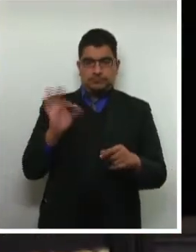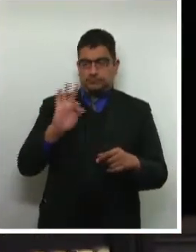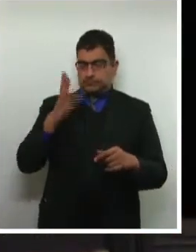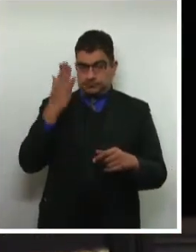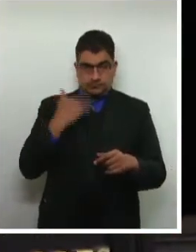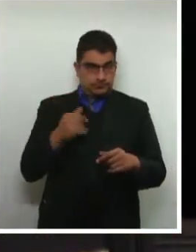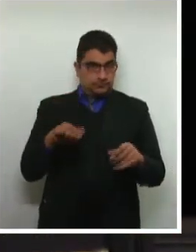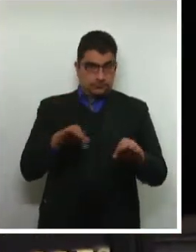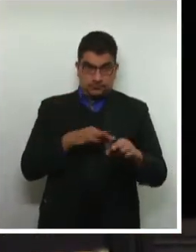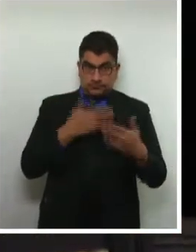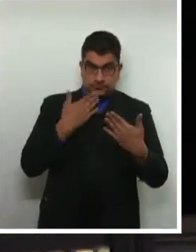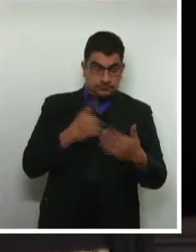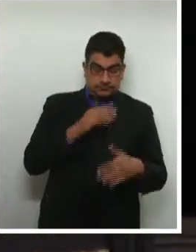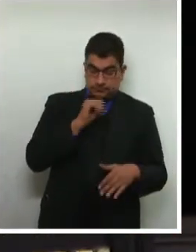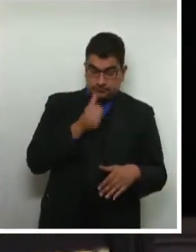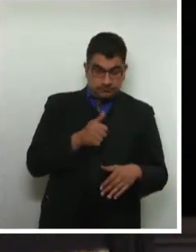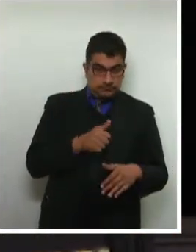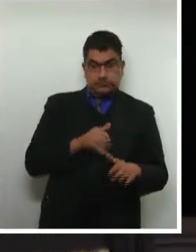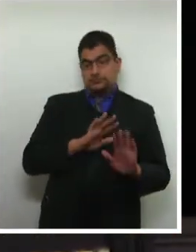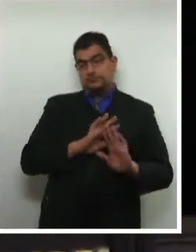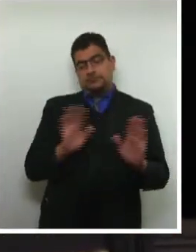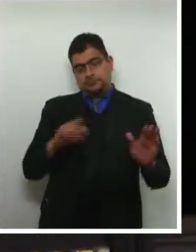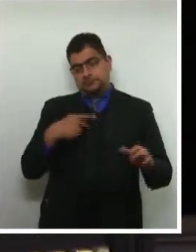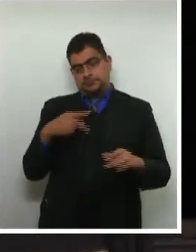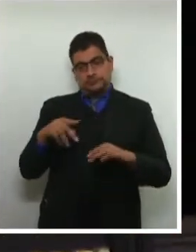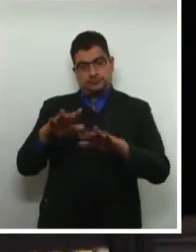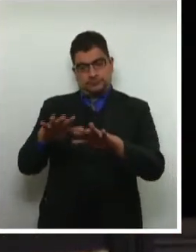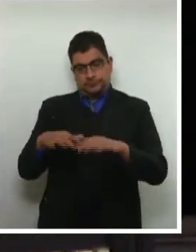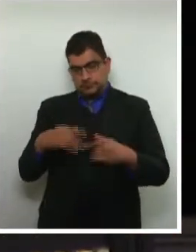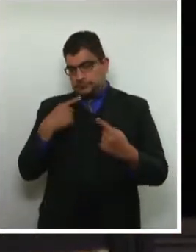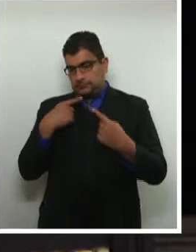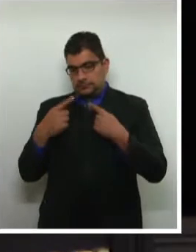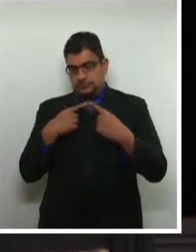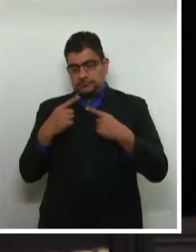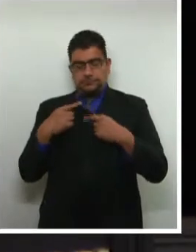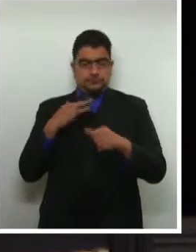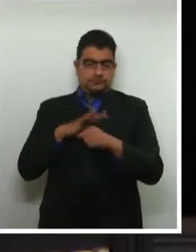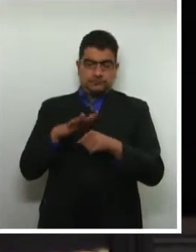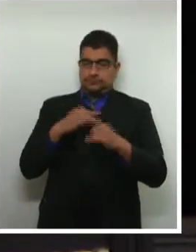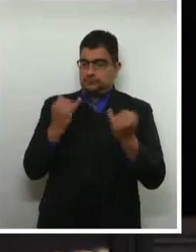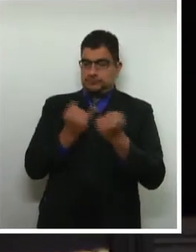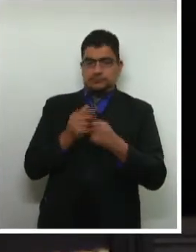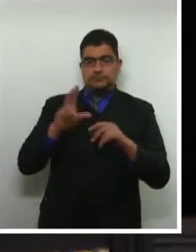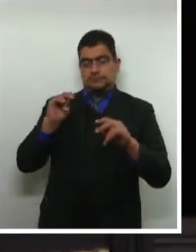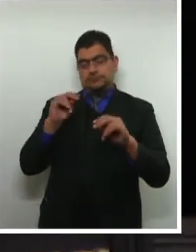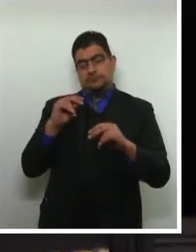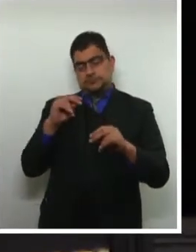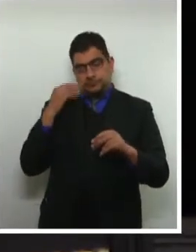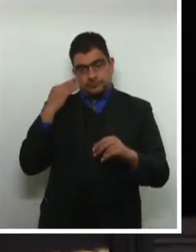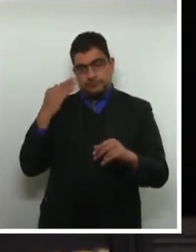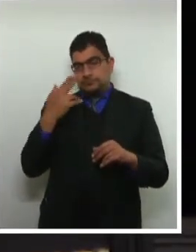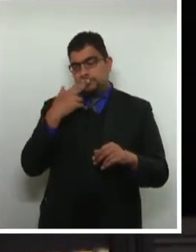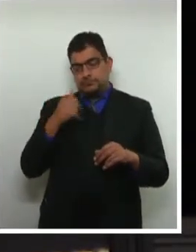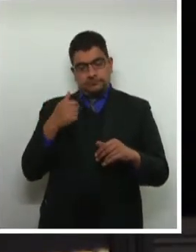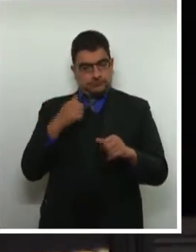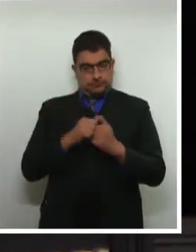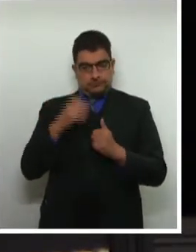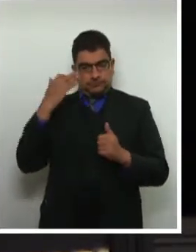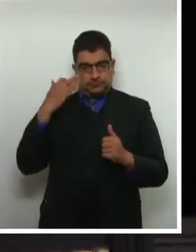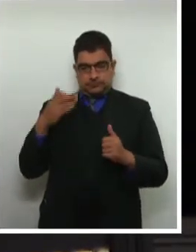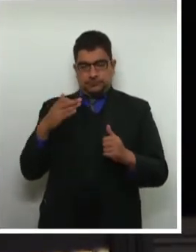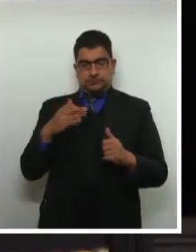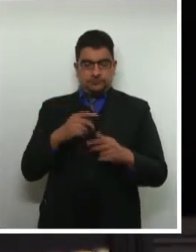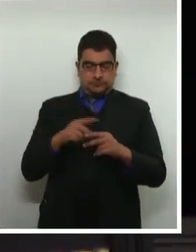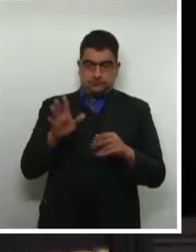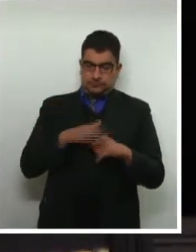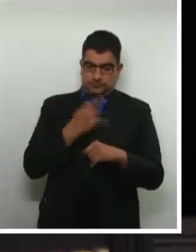actúan transparentemente, sus sesiones, sus acuerdos serán nulos de pleno derecho. ¿Qué prefieren?